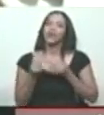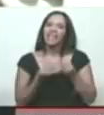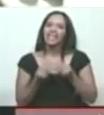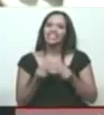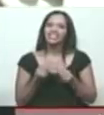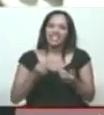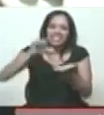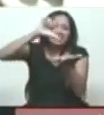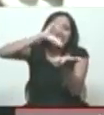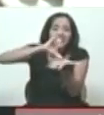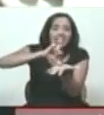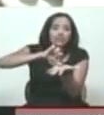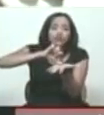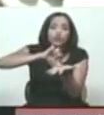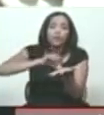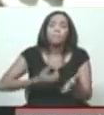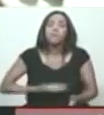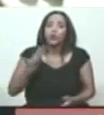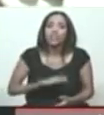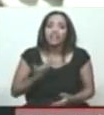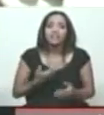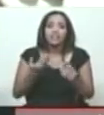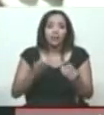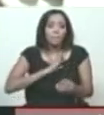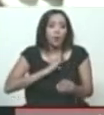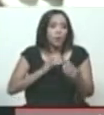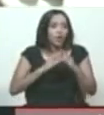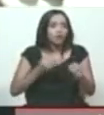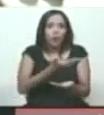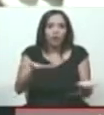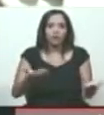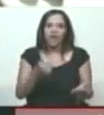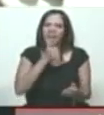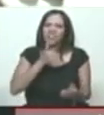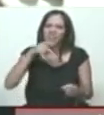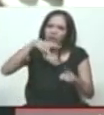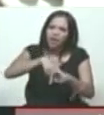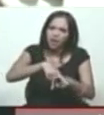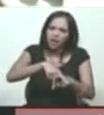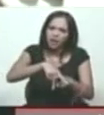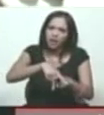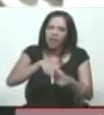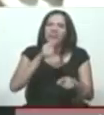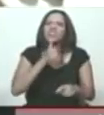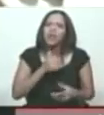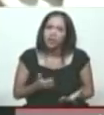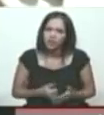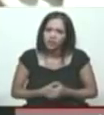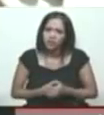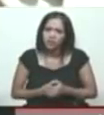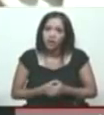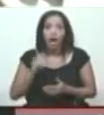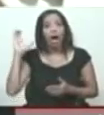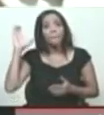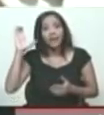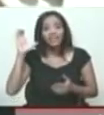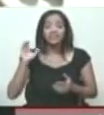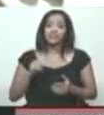vital de todos y de todas. ¿A quién perjudica? ¿No? Al país.